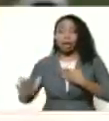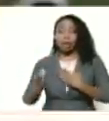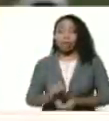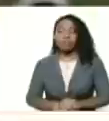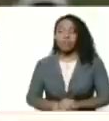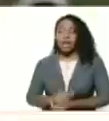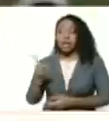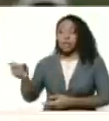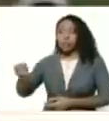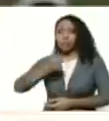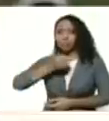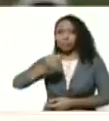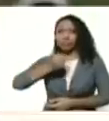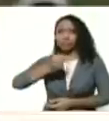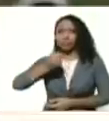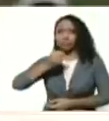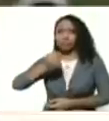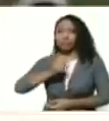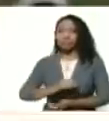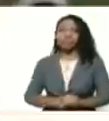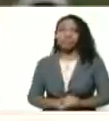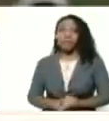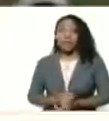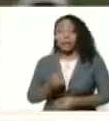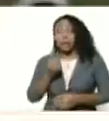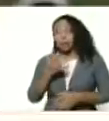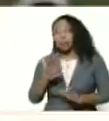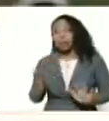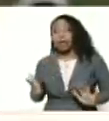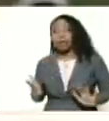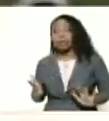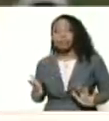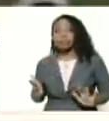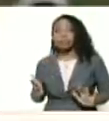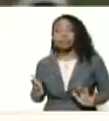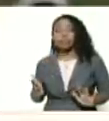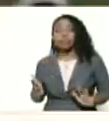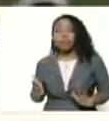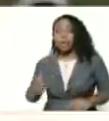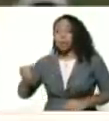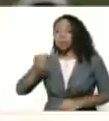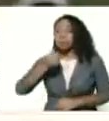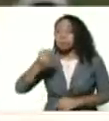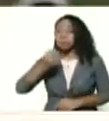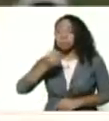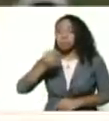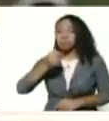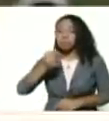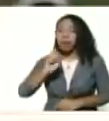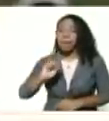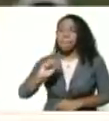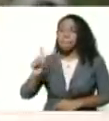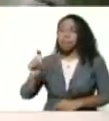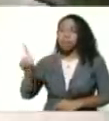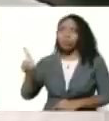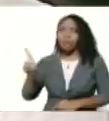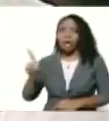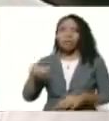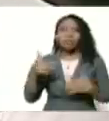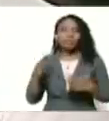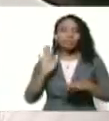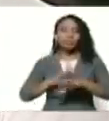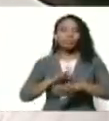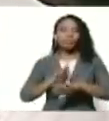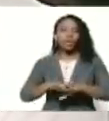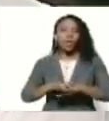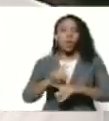Ese periodista, bueno, buen periodista, preguntó lo que había que